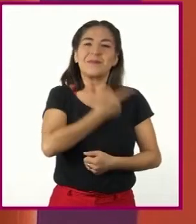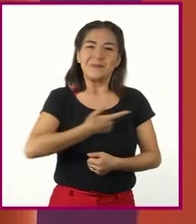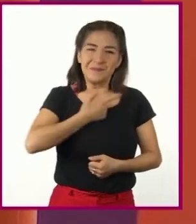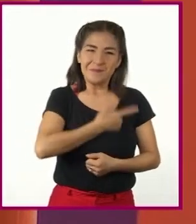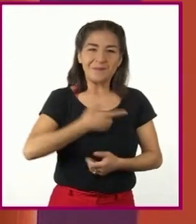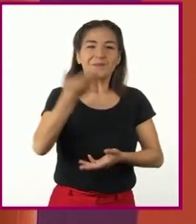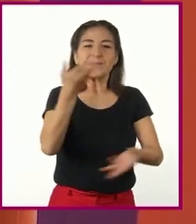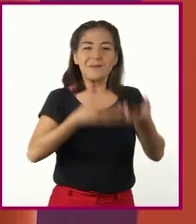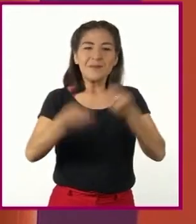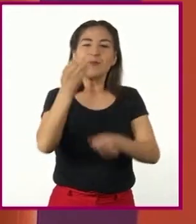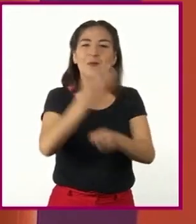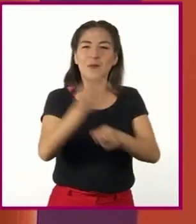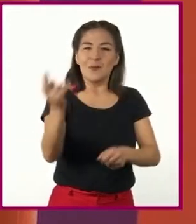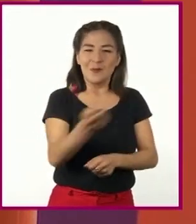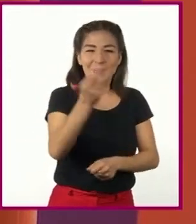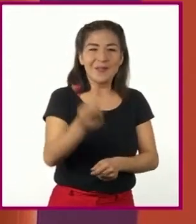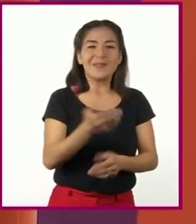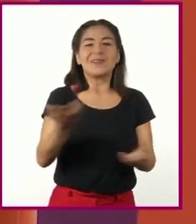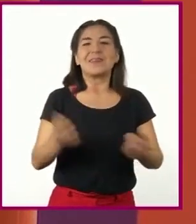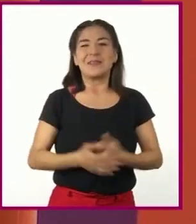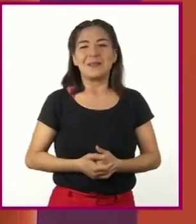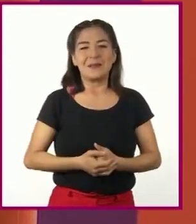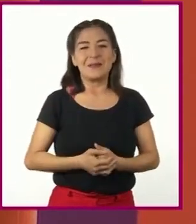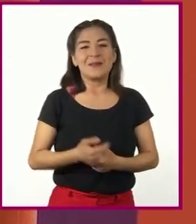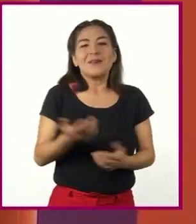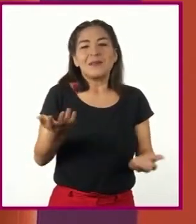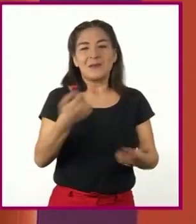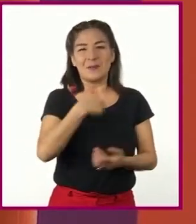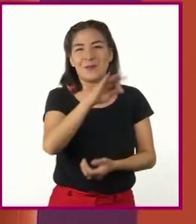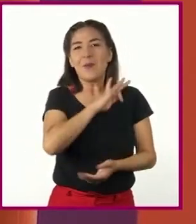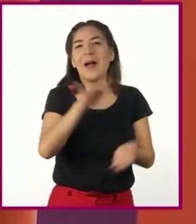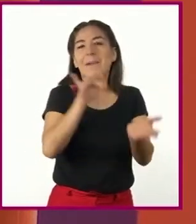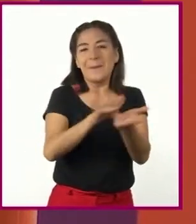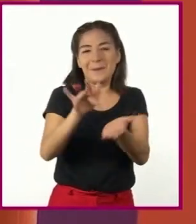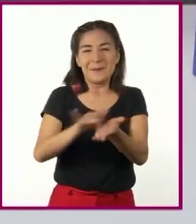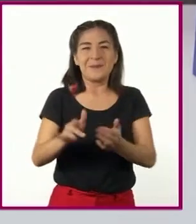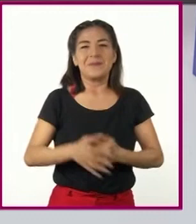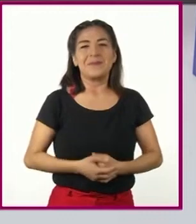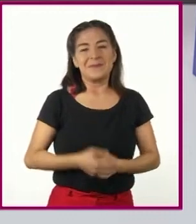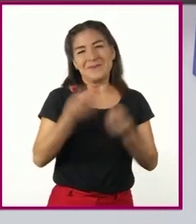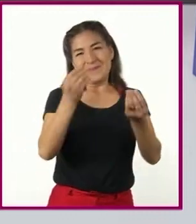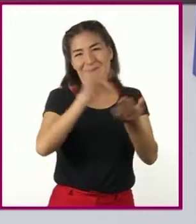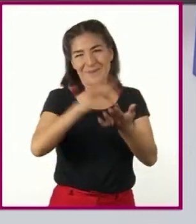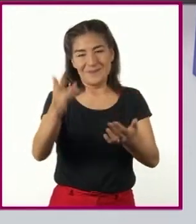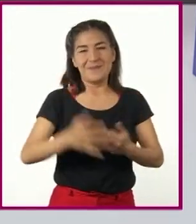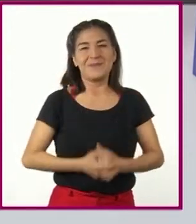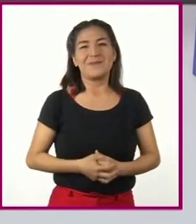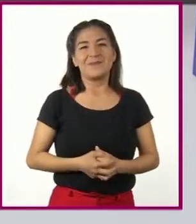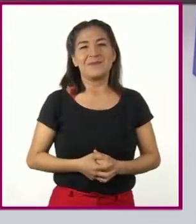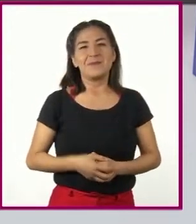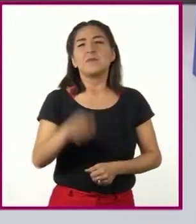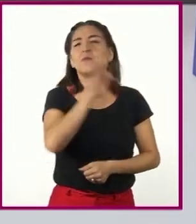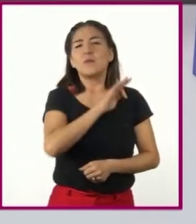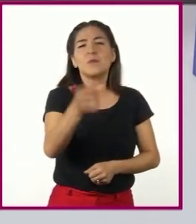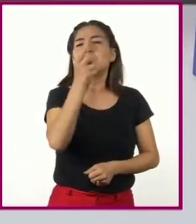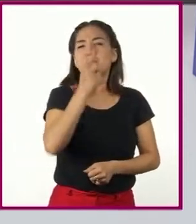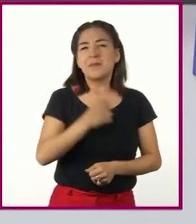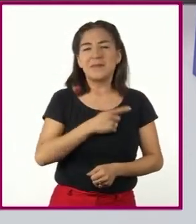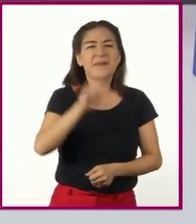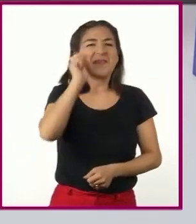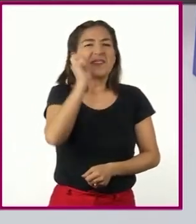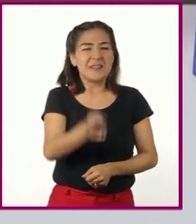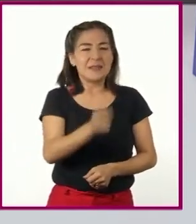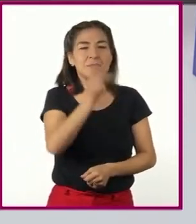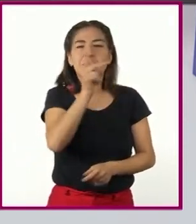placer compartir con ustedes todo lo que pueda apoyarlos. Muchas gracias. ¿Me puede decir, doctora, en términos